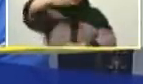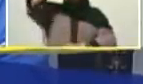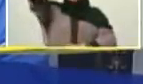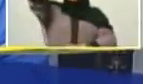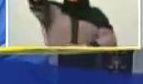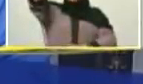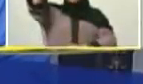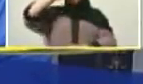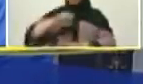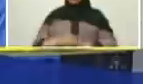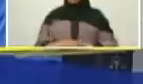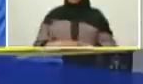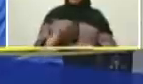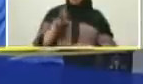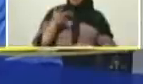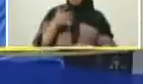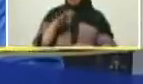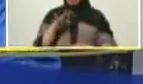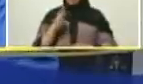más o menos por allá